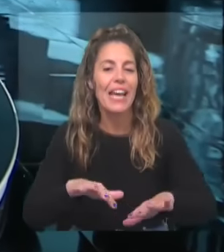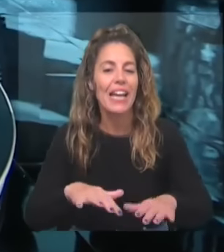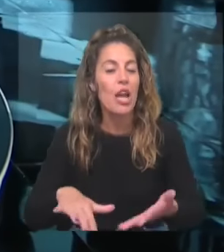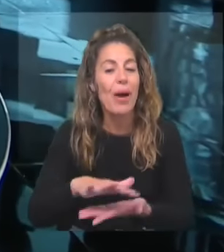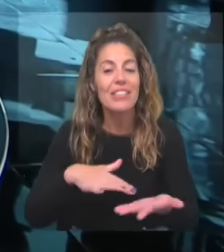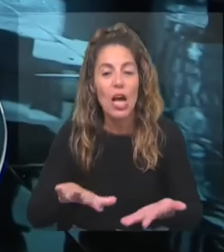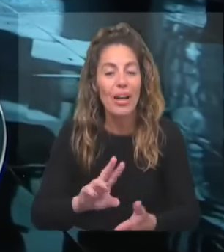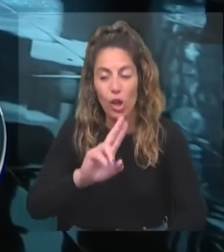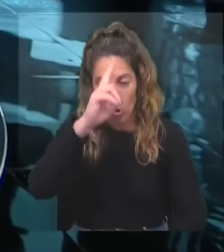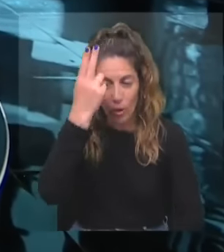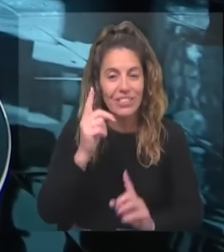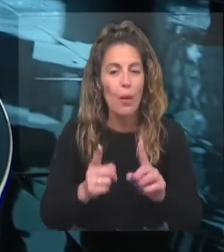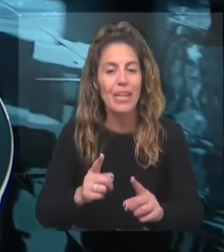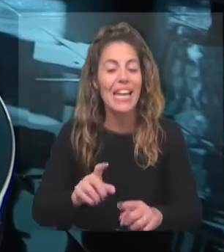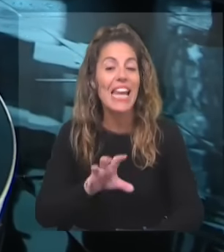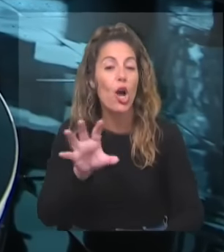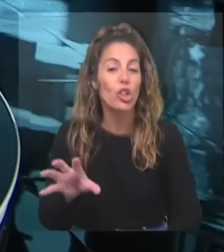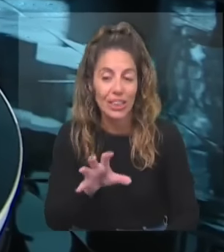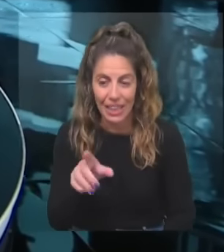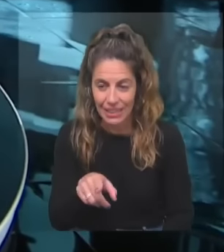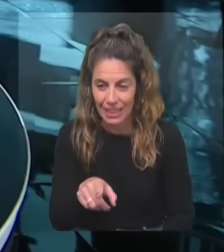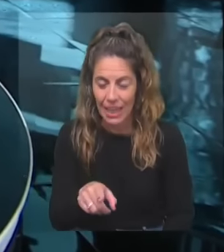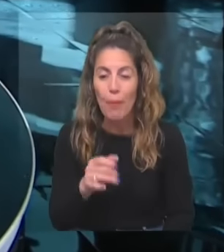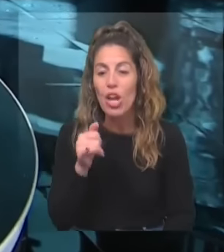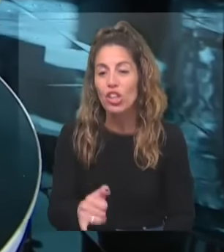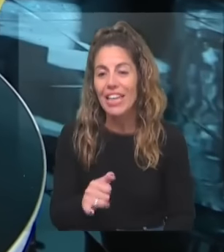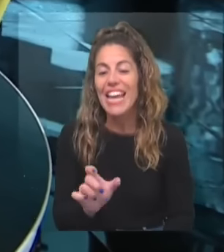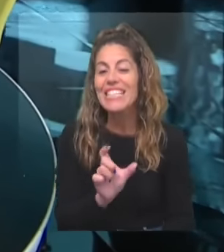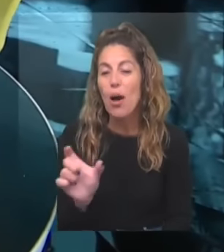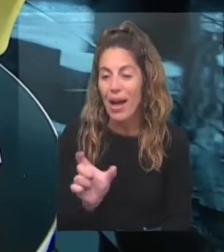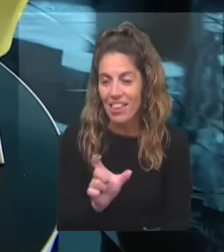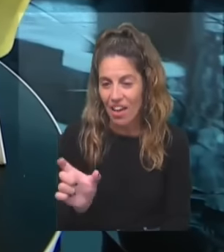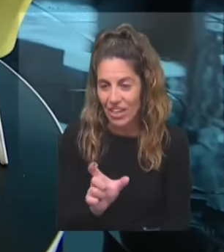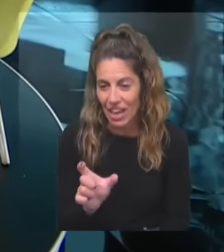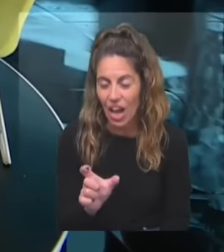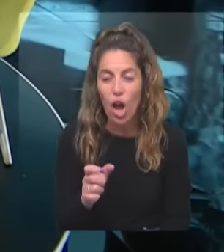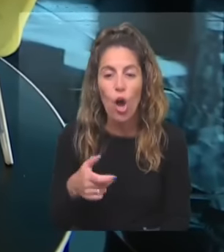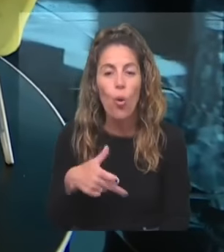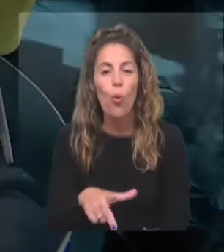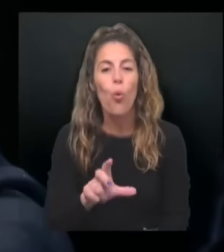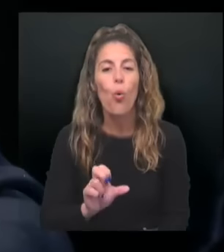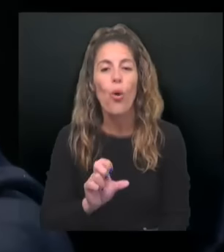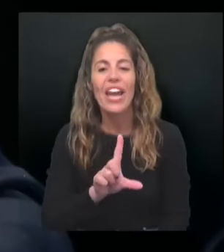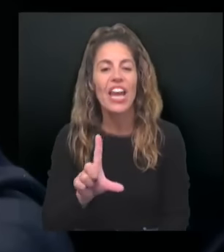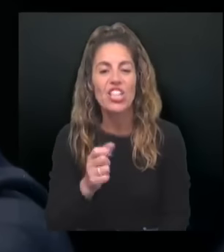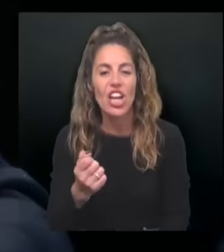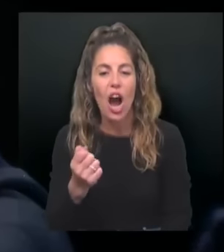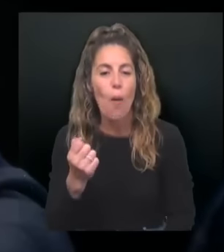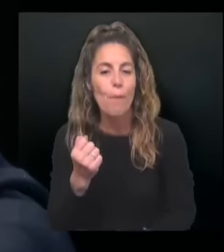Uruguay, sino también qué pasaba en el continente. Pero tiene esa palabra, ¿no? Huella, ¿no? La